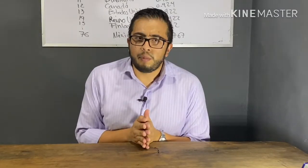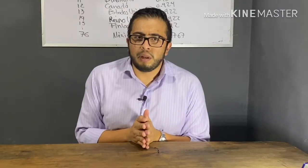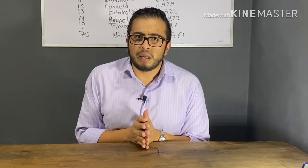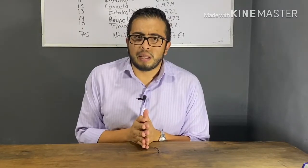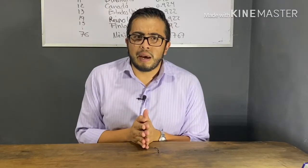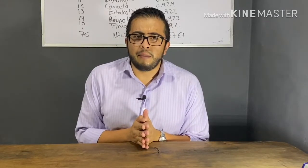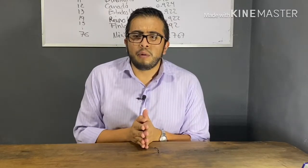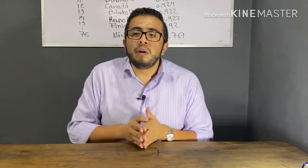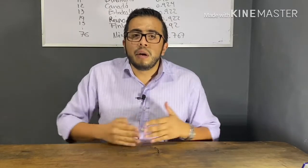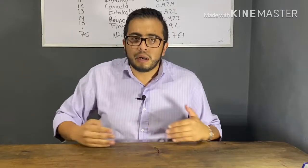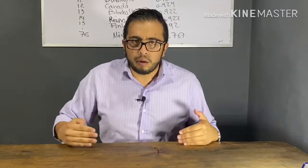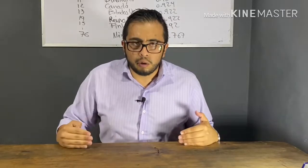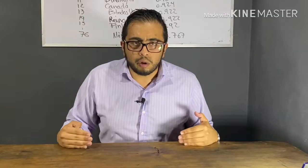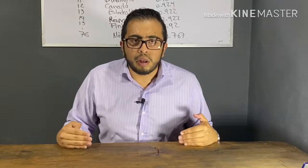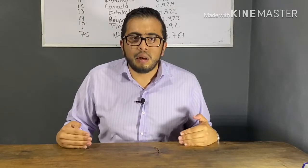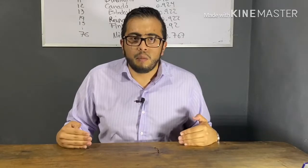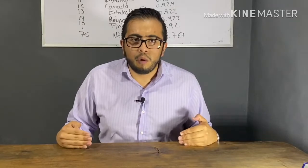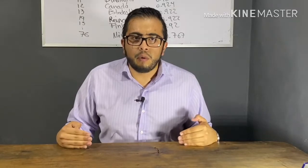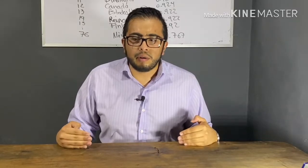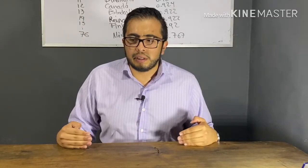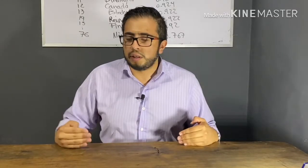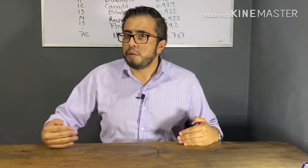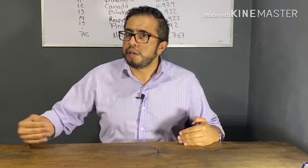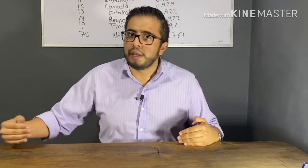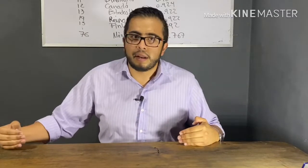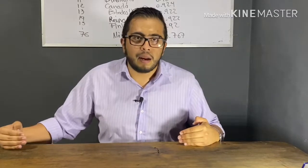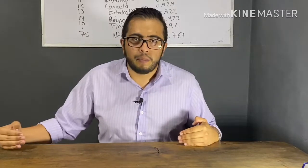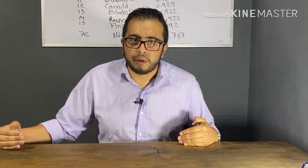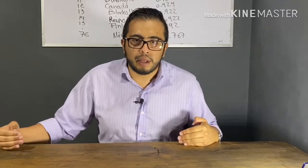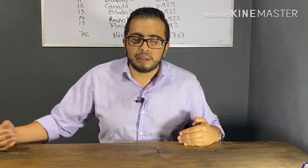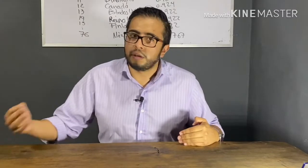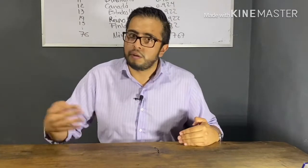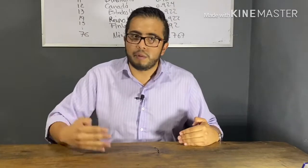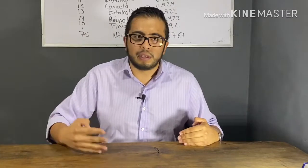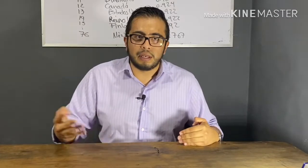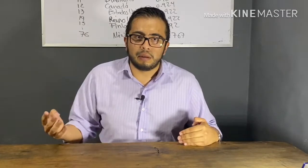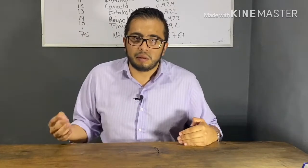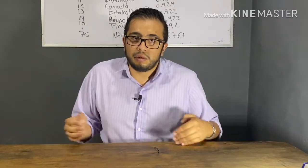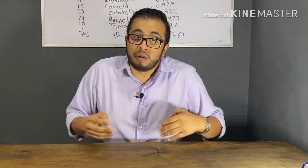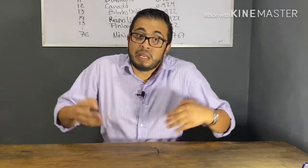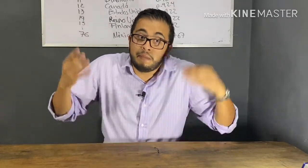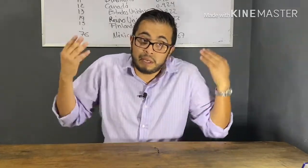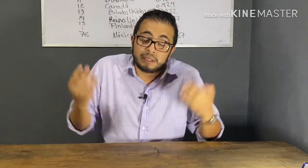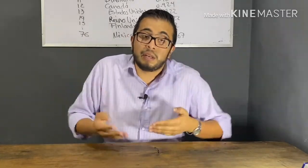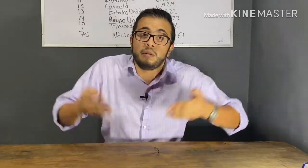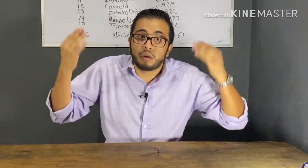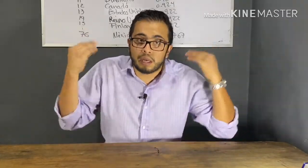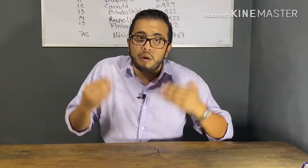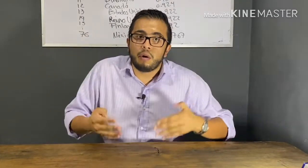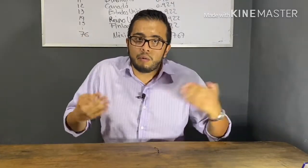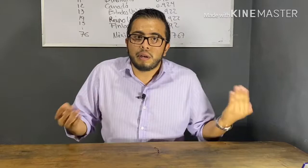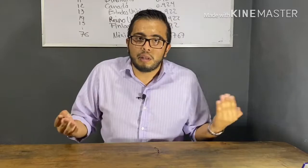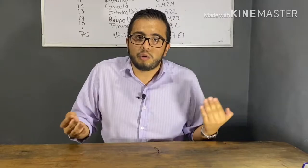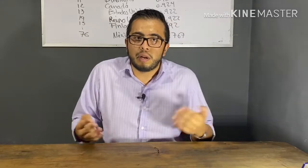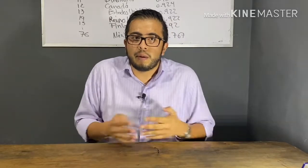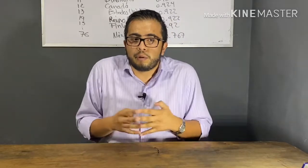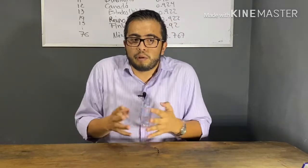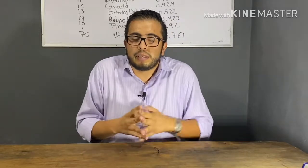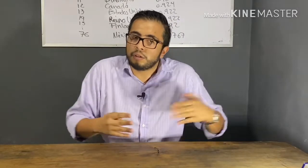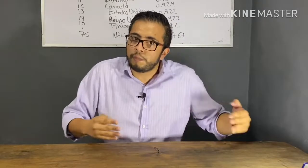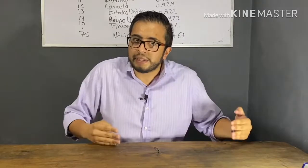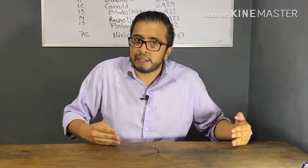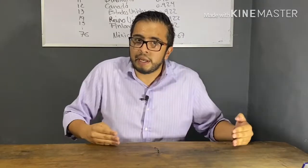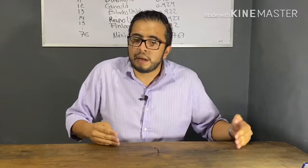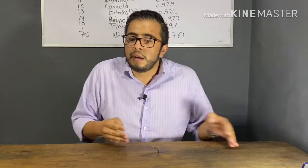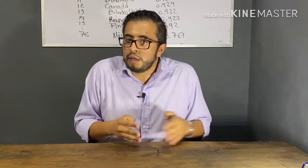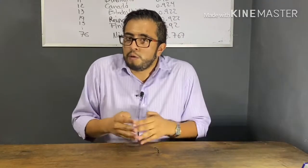peligrosa la política de AMLO. Creo yo tiene muy buenos asesores. Herrera podrá decir cómo está la situación y me extrañó que hoy no haya dicho nada. Por eso yo